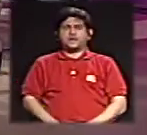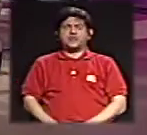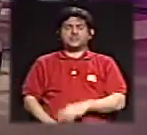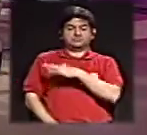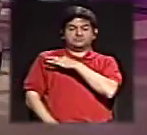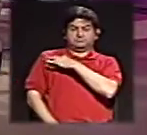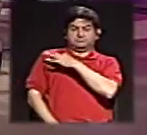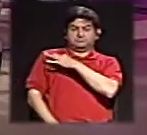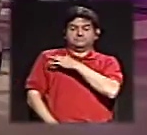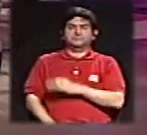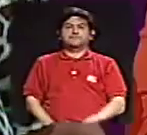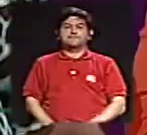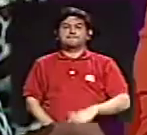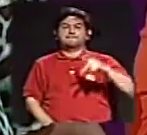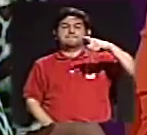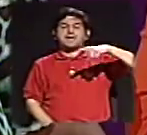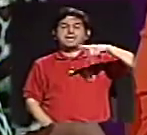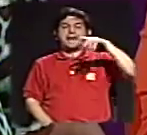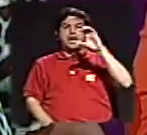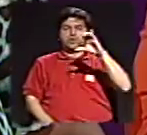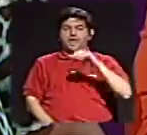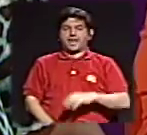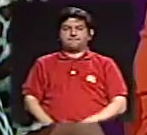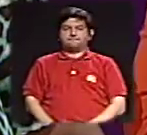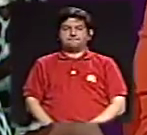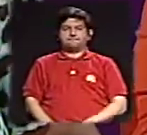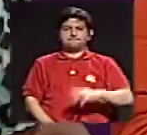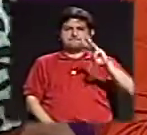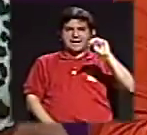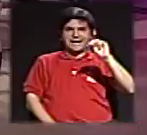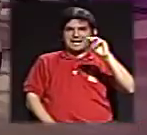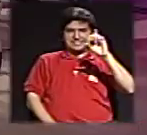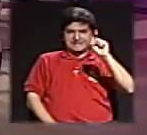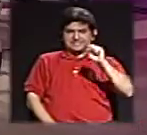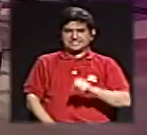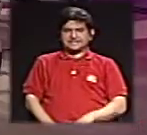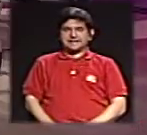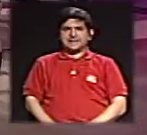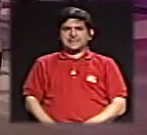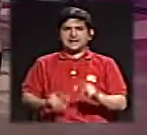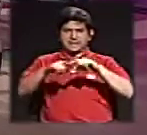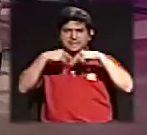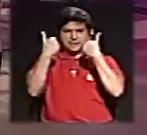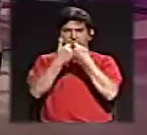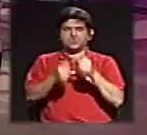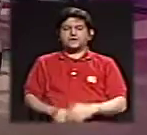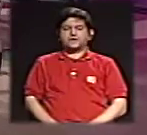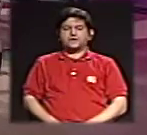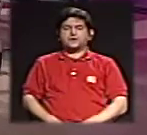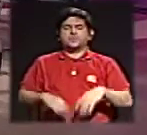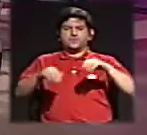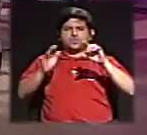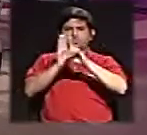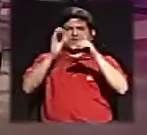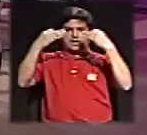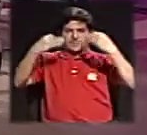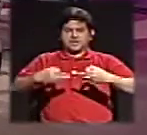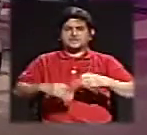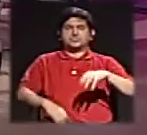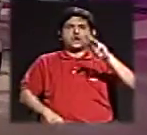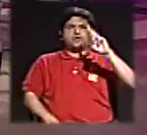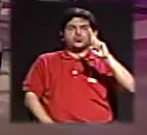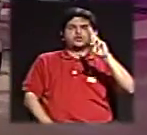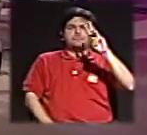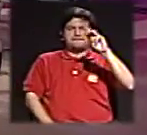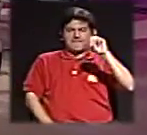hemos invitado a Pamela Cunningham, a Margarita Salas, de la Colectiva por el Derecho a Decidir, y a Rosemary